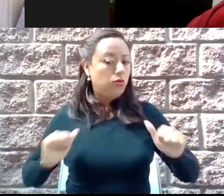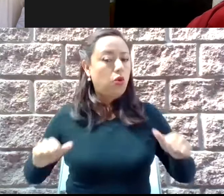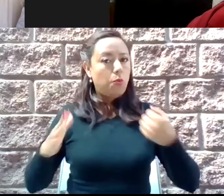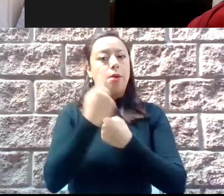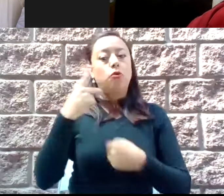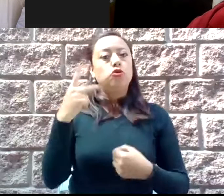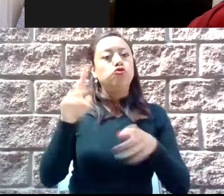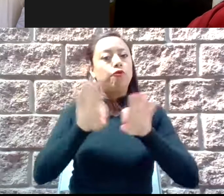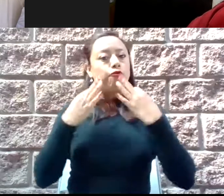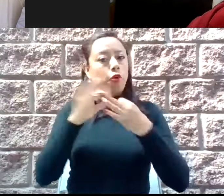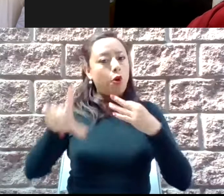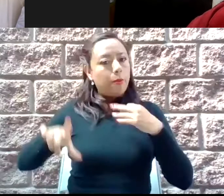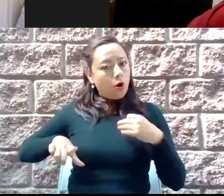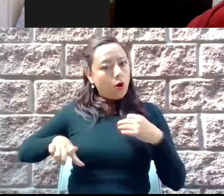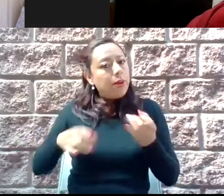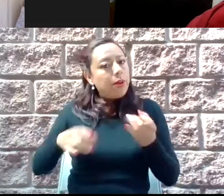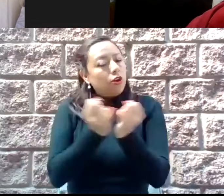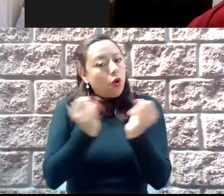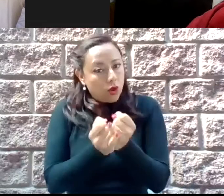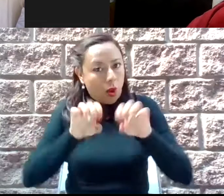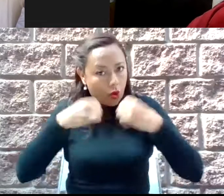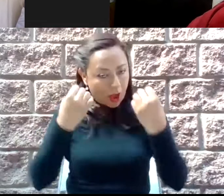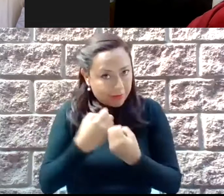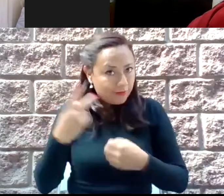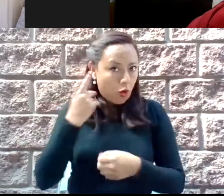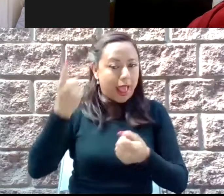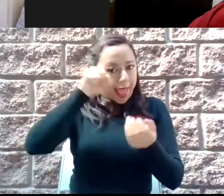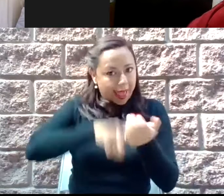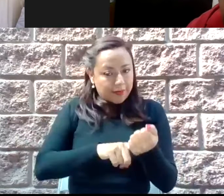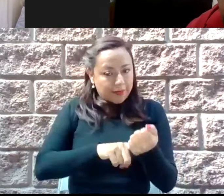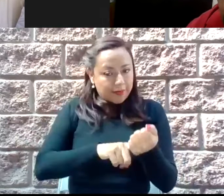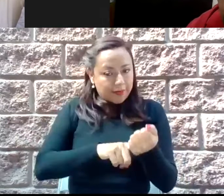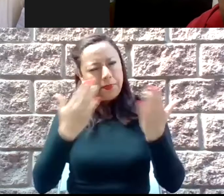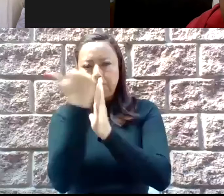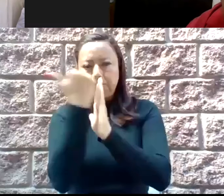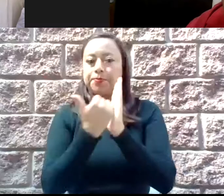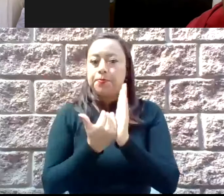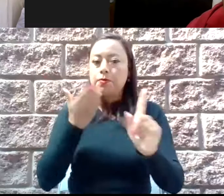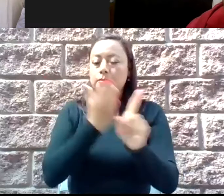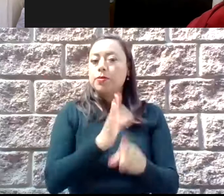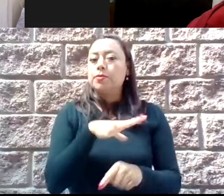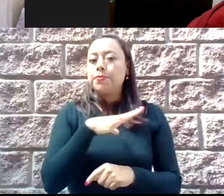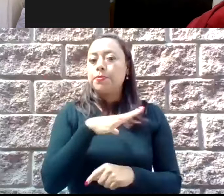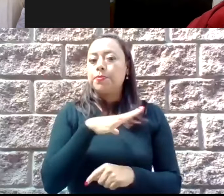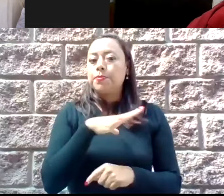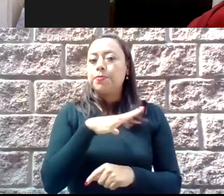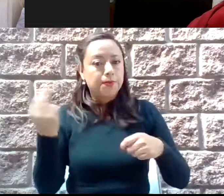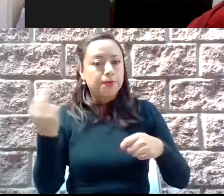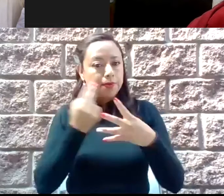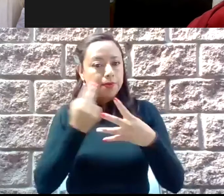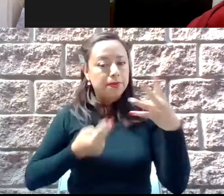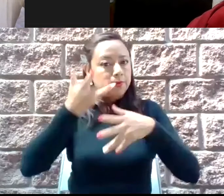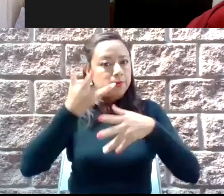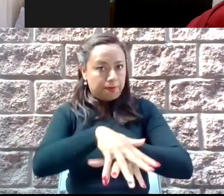y organización política interna. Bajo los efectos precisados, se tiene la necesidad de autoridades de implementar